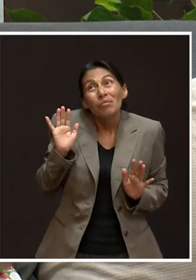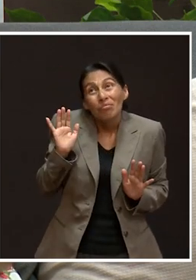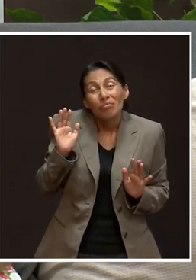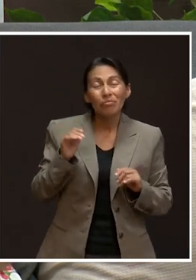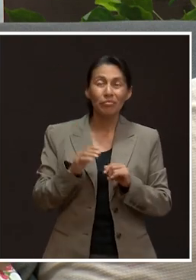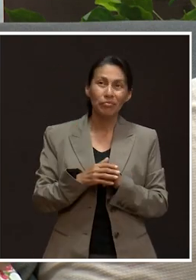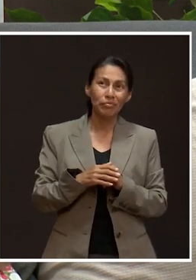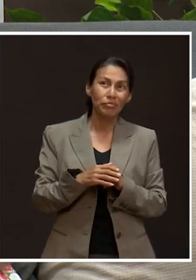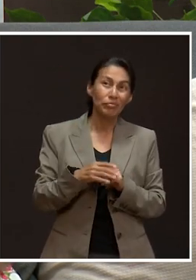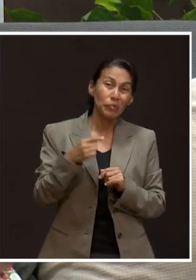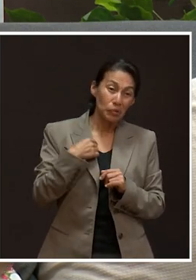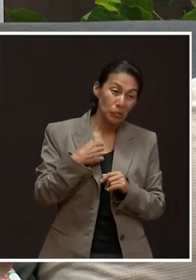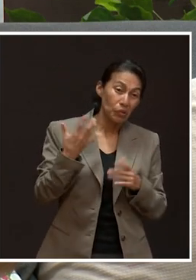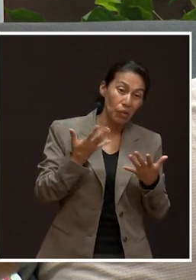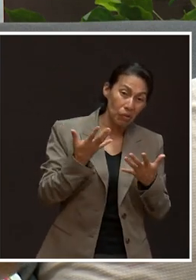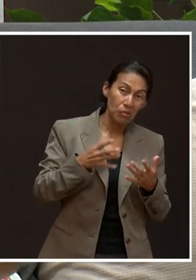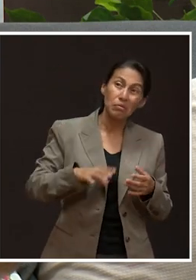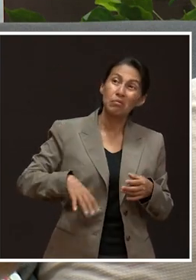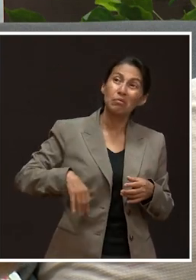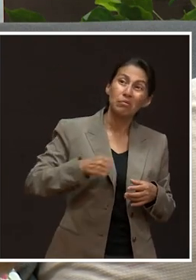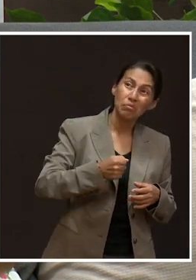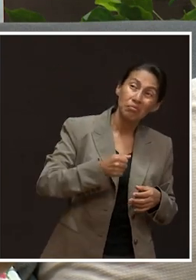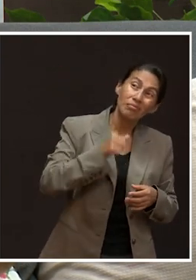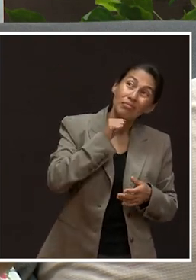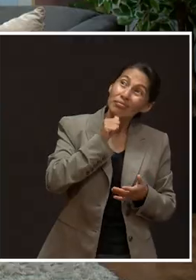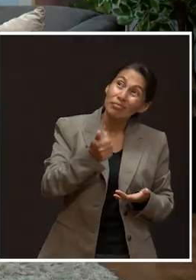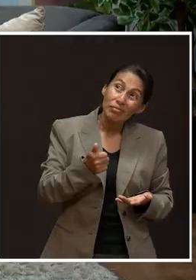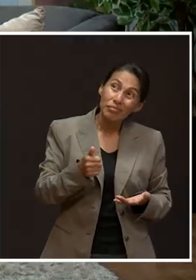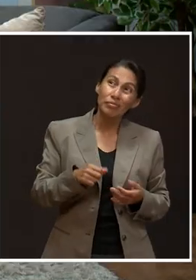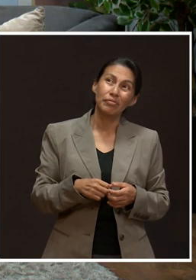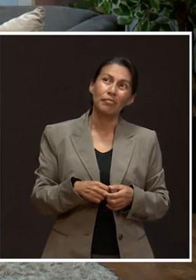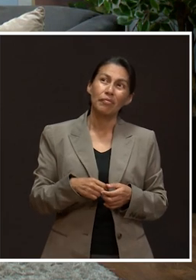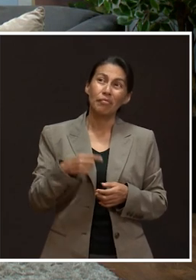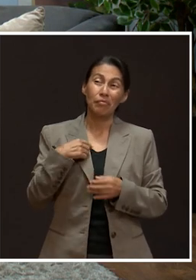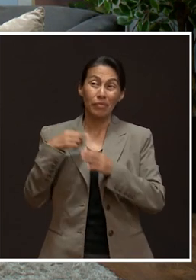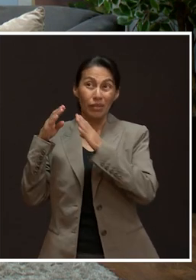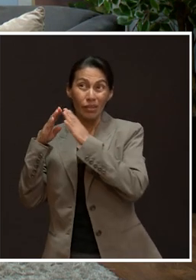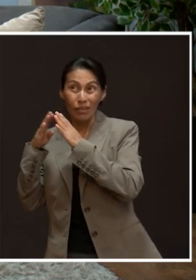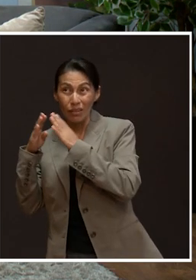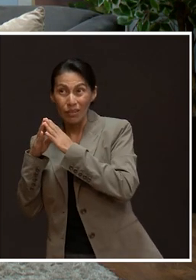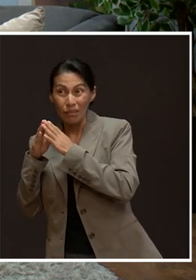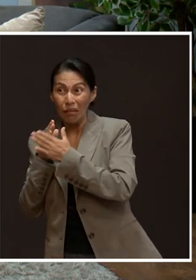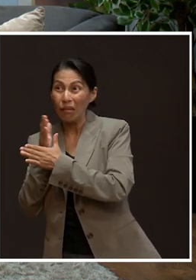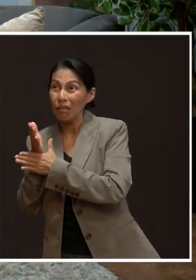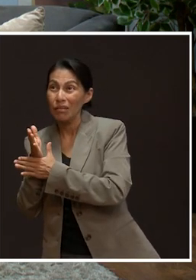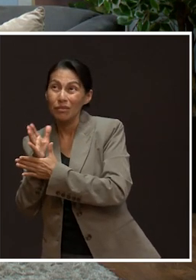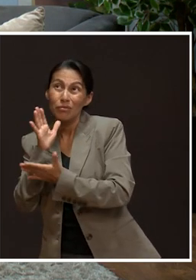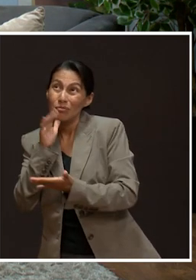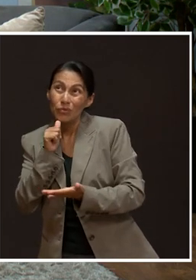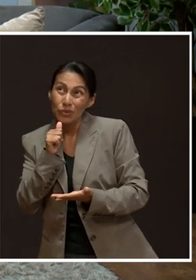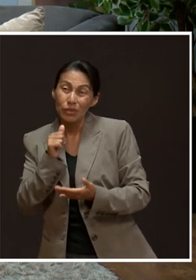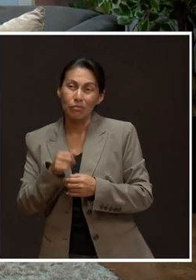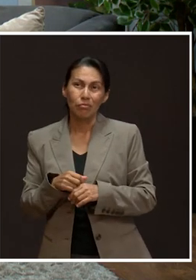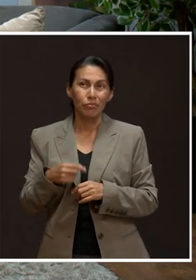dirás, porque ya lo intenté, ya lo hice, no puedo regresar a mi casa, porque yo dije que si iba a